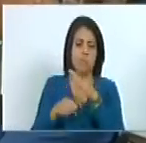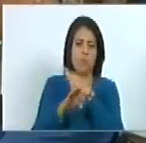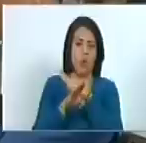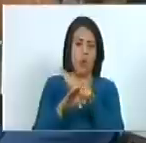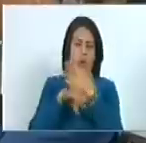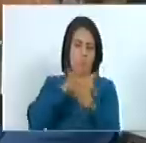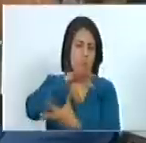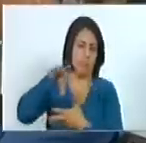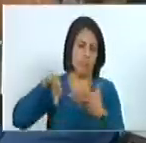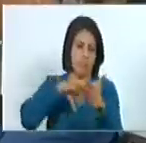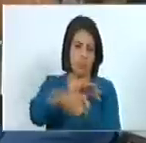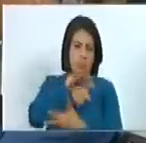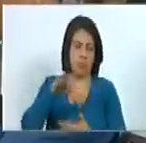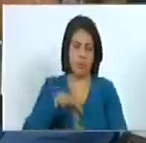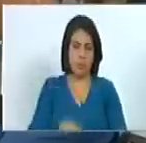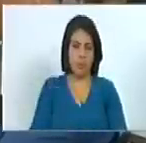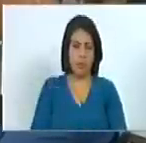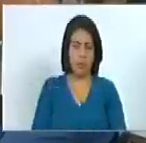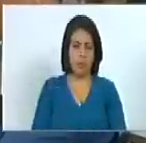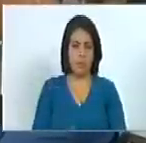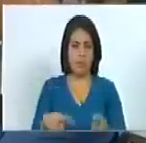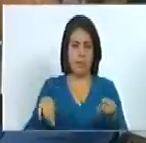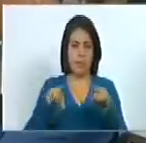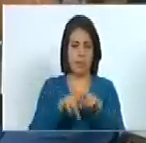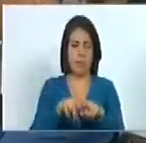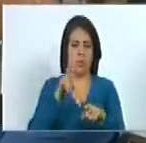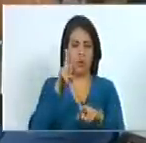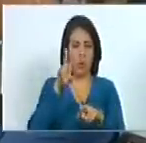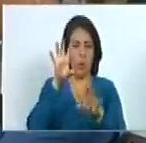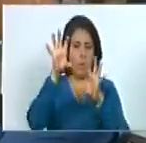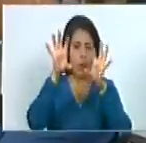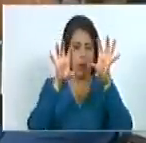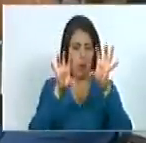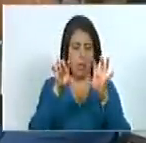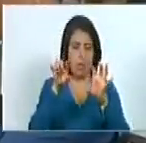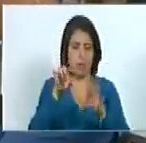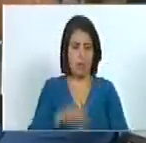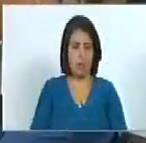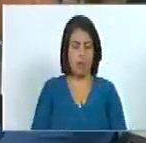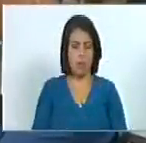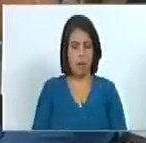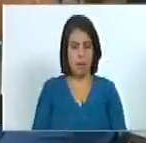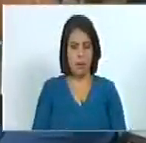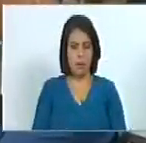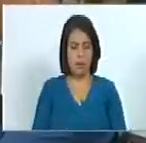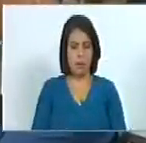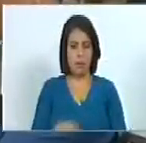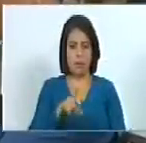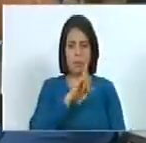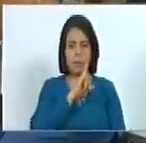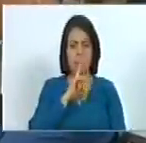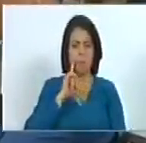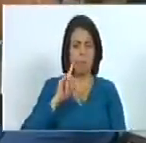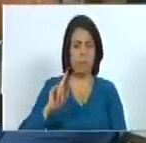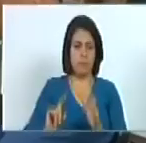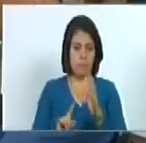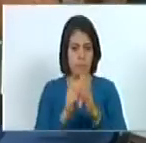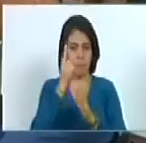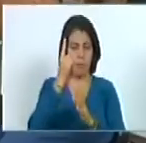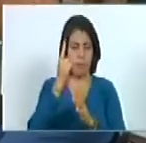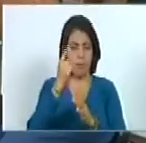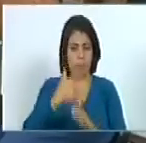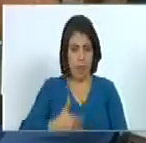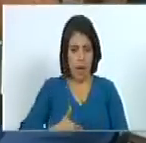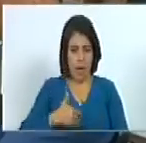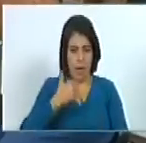en conflictos. Lo ocurrido en dos países en esa llamada primavera árabe, y me